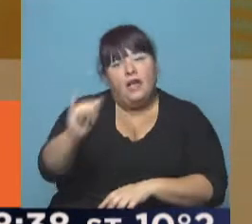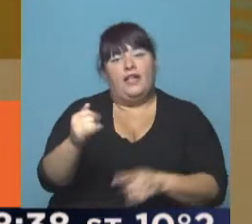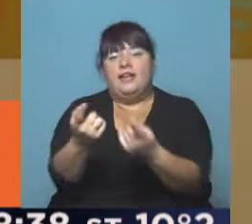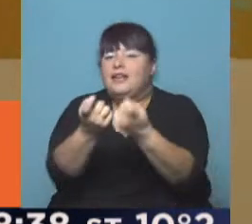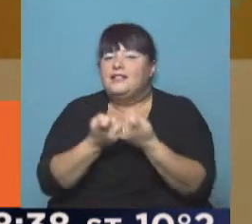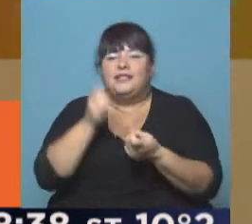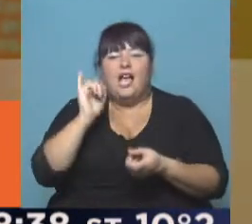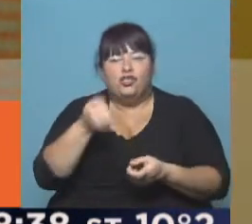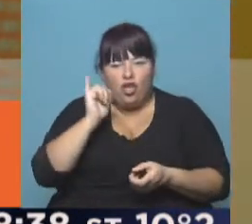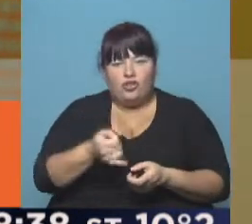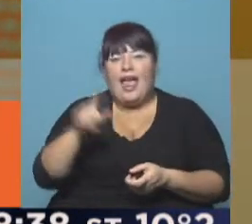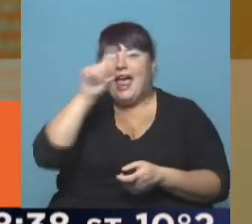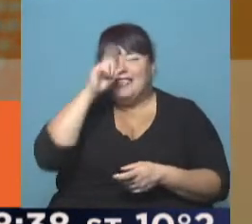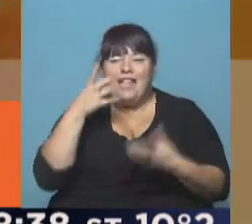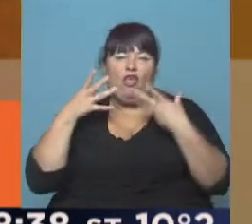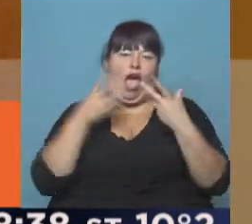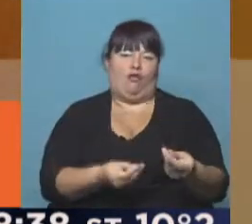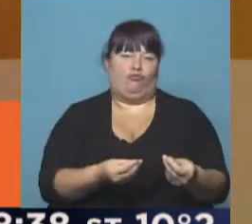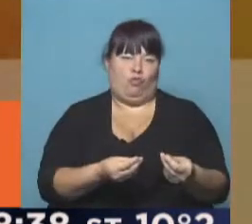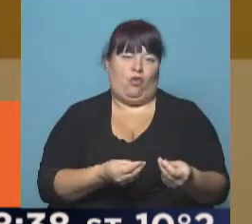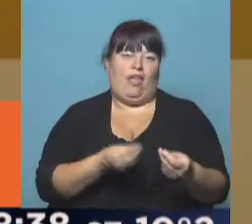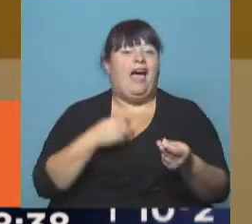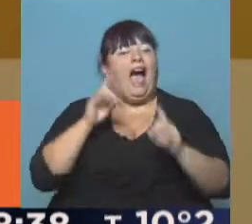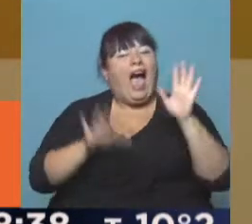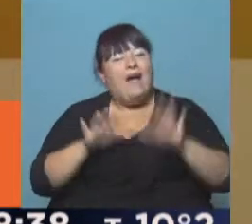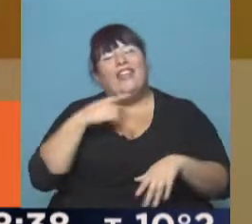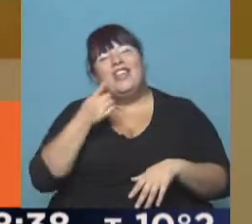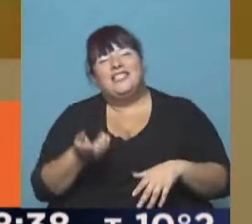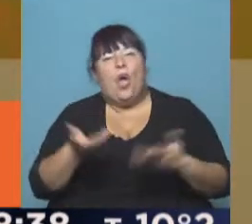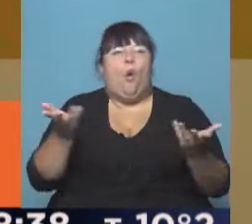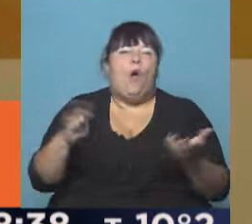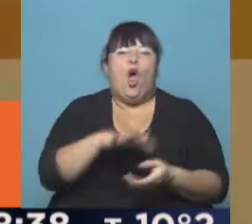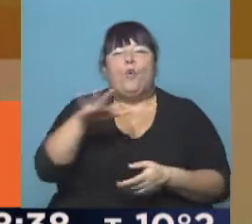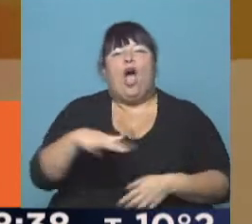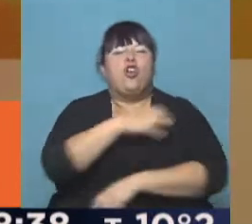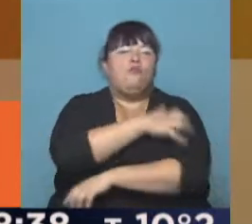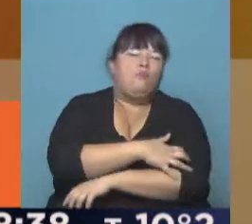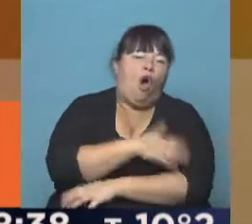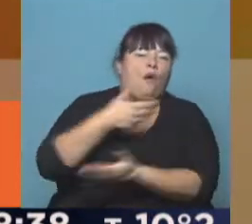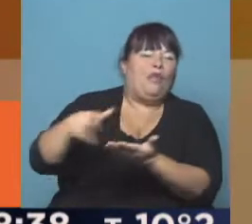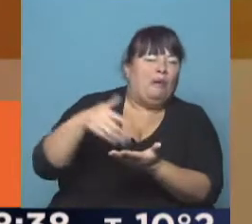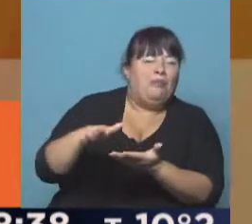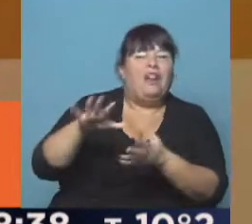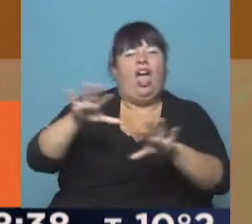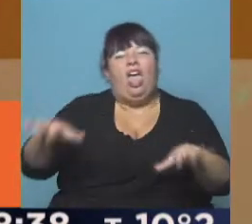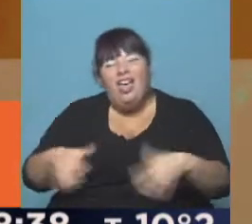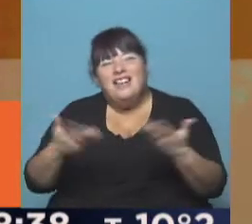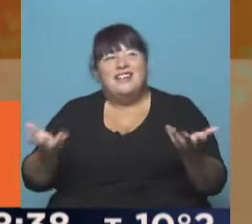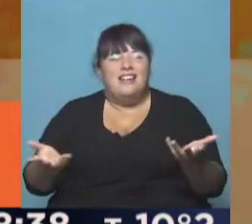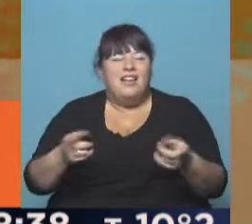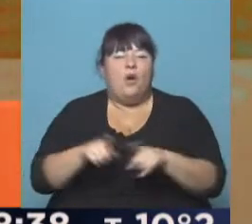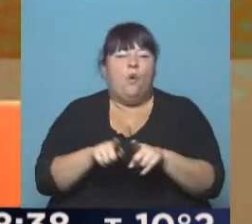la necesidad de que el estado esté presente esta cuestión que muchas veces te dice en los barrios pobres marginales donde